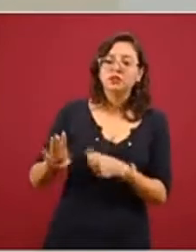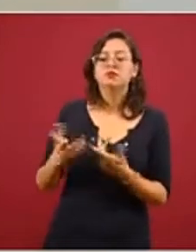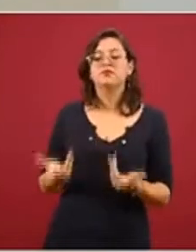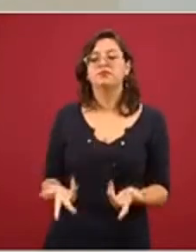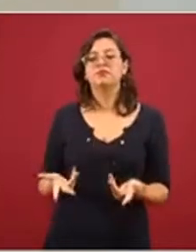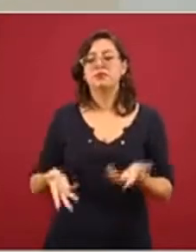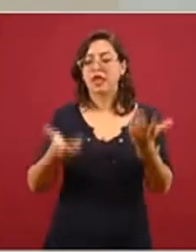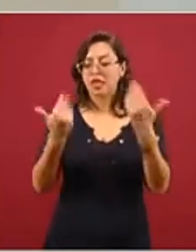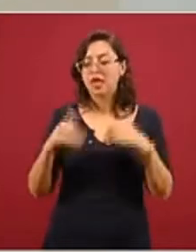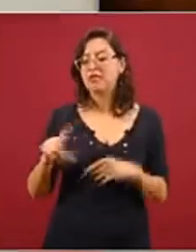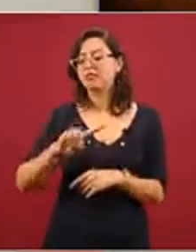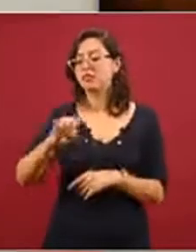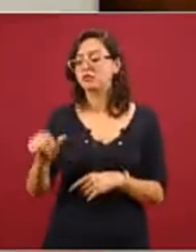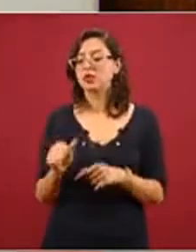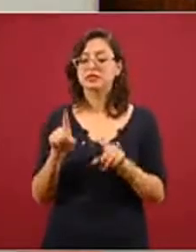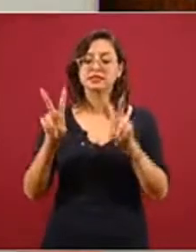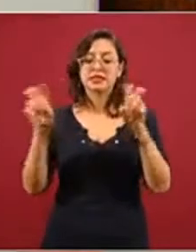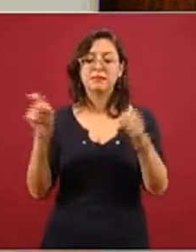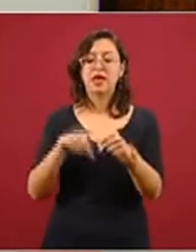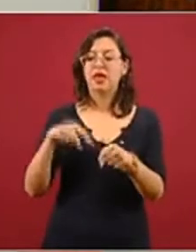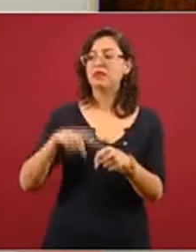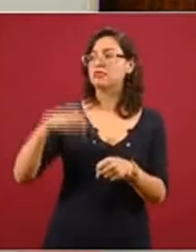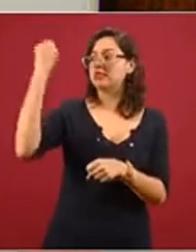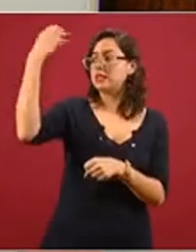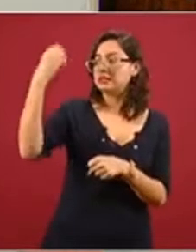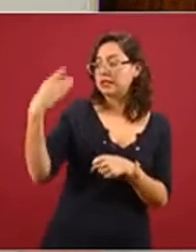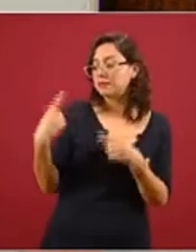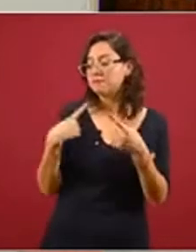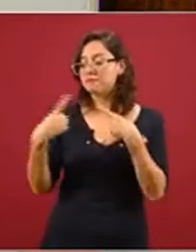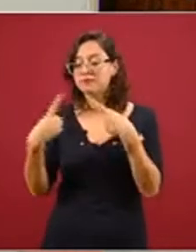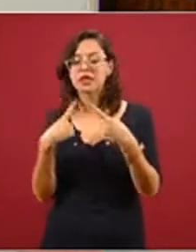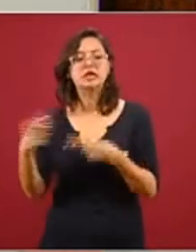semáforo y respecto al semáforo siempre existe este